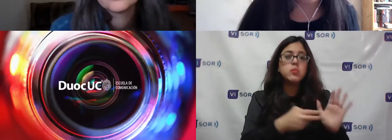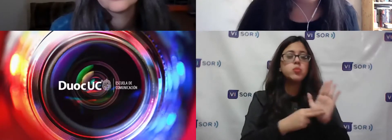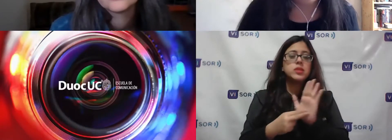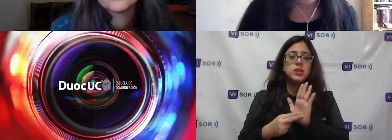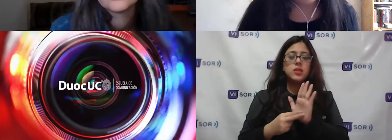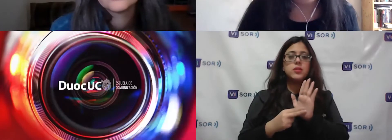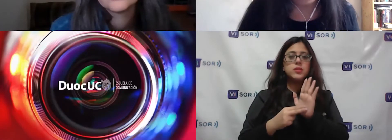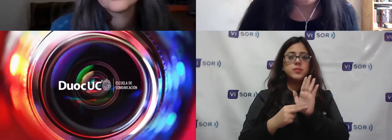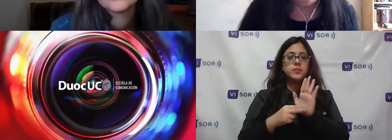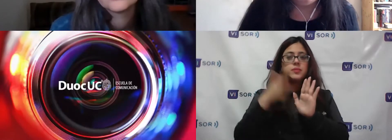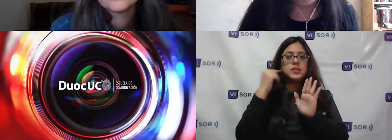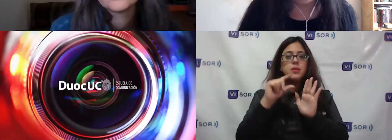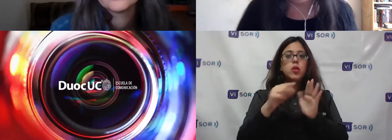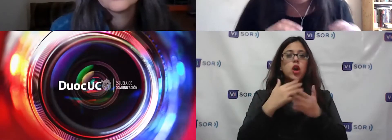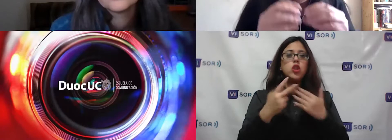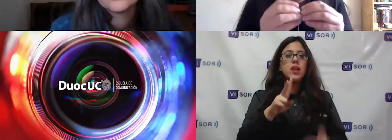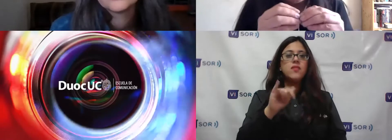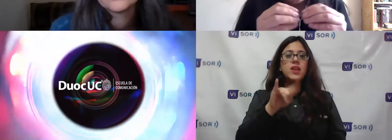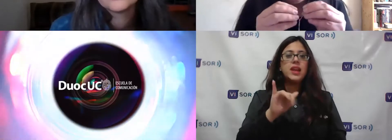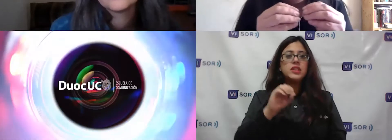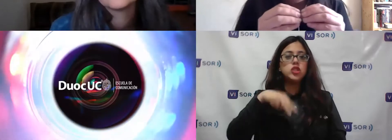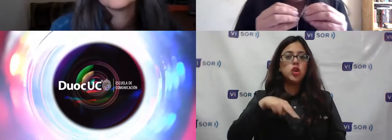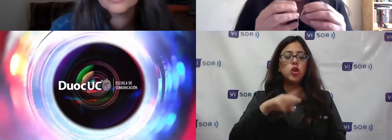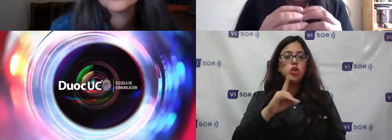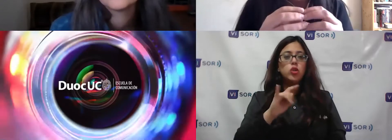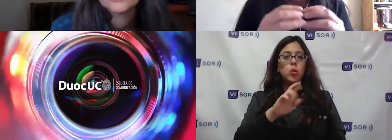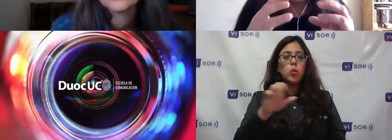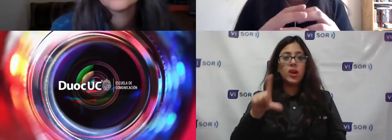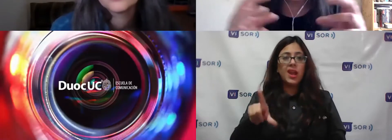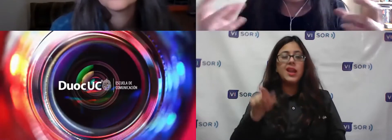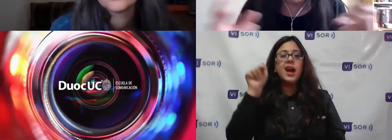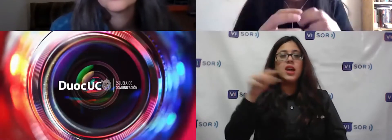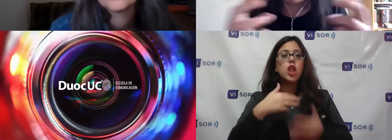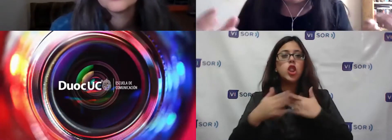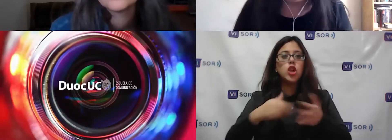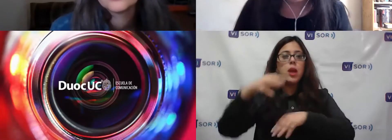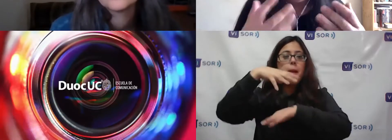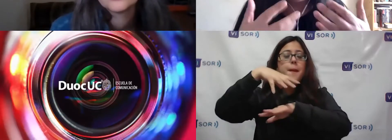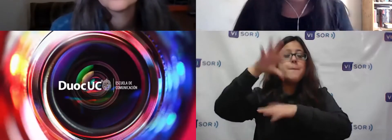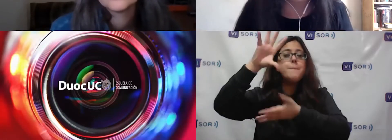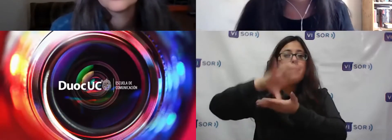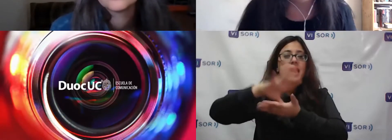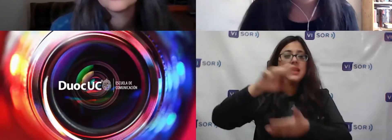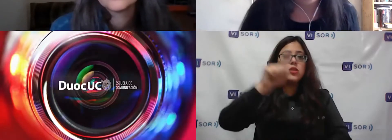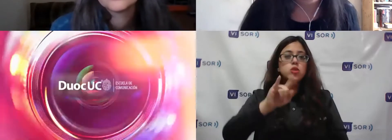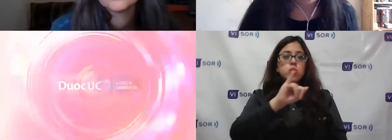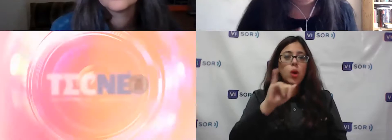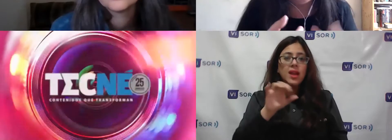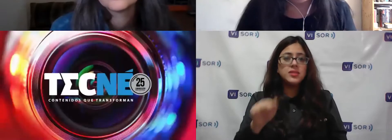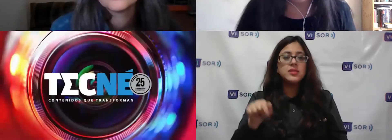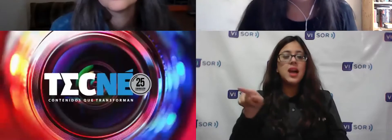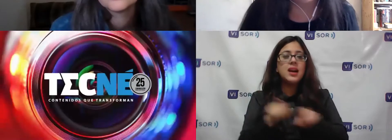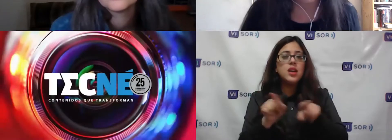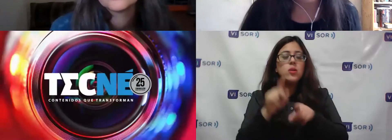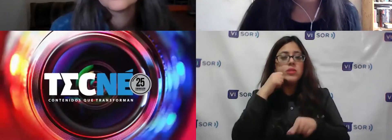hace poco en visión durrell que un festival en suiza muy para cine documental más del lenguaje más artístico porque una película muy de archivo